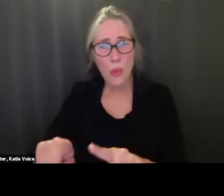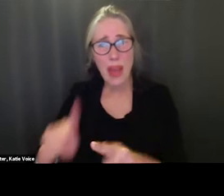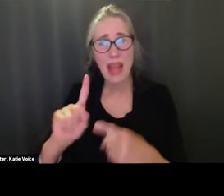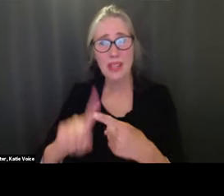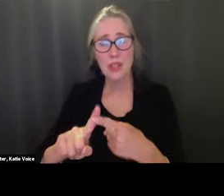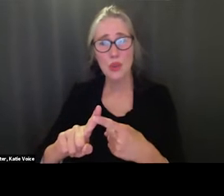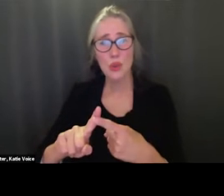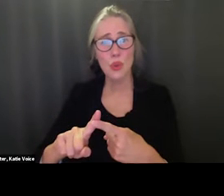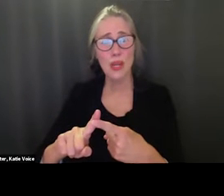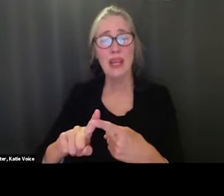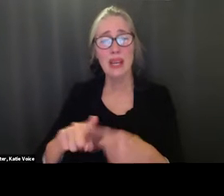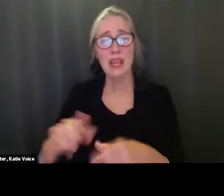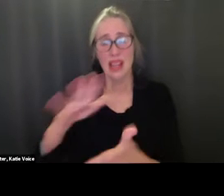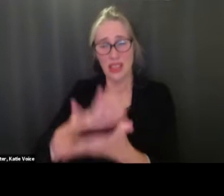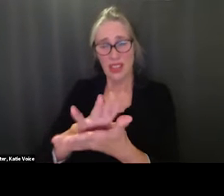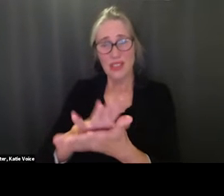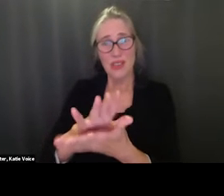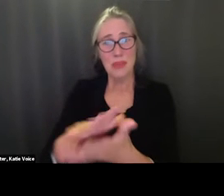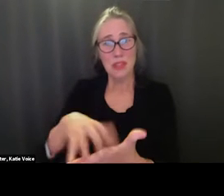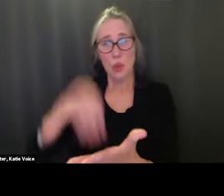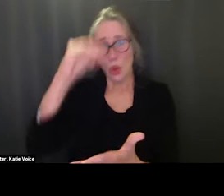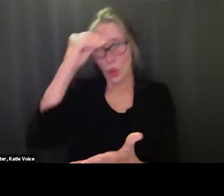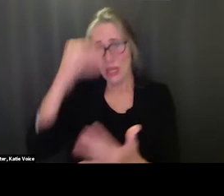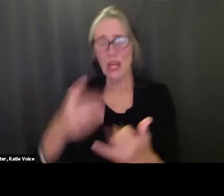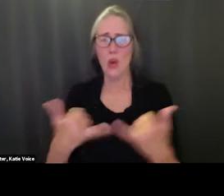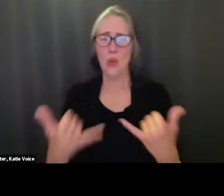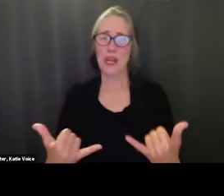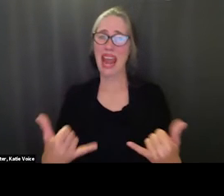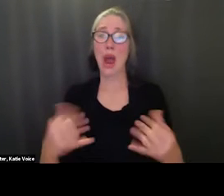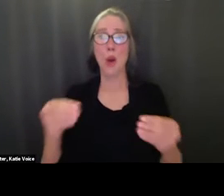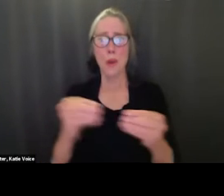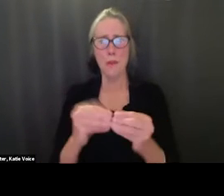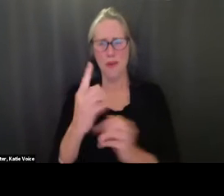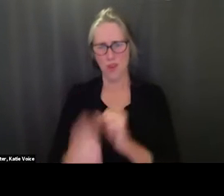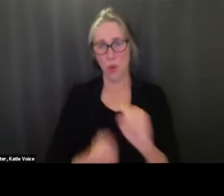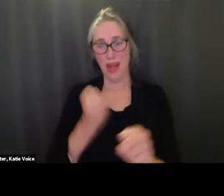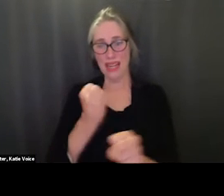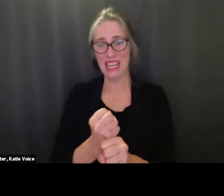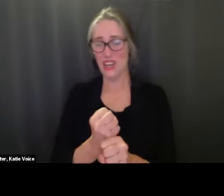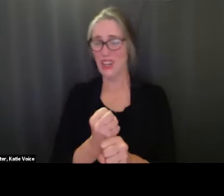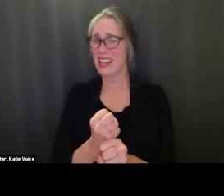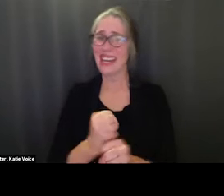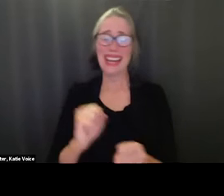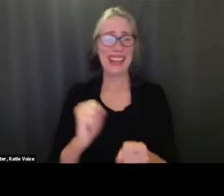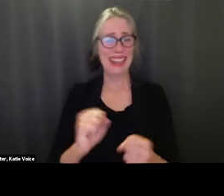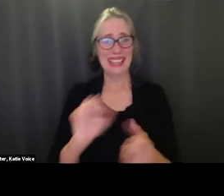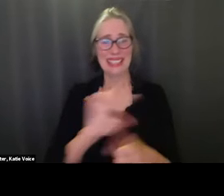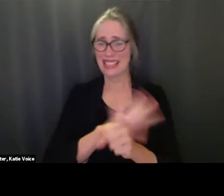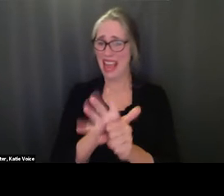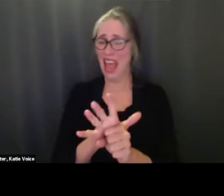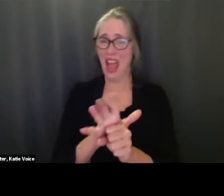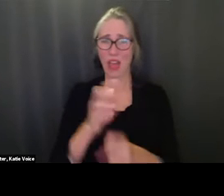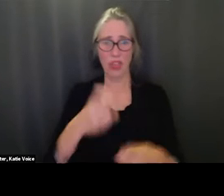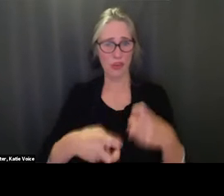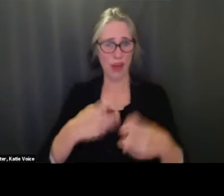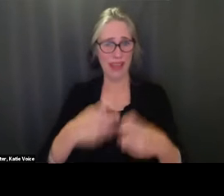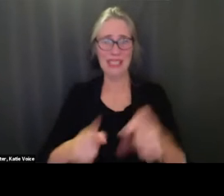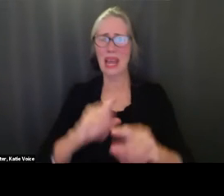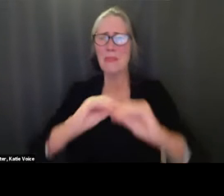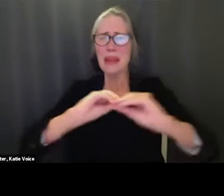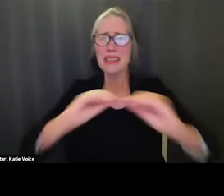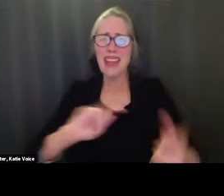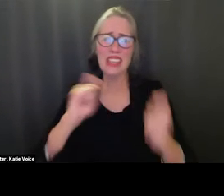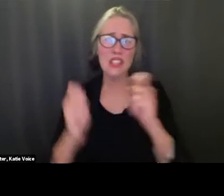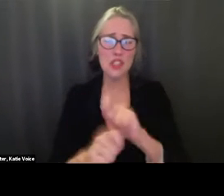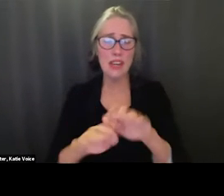esta crisis de salud y sabemos más ahora de lo que sabemos al principio y nada ha cambiado para nuestros niños. Nosotros sabemos que los niños no tienen riesgo de COVID